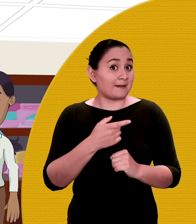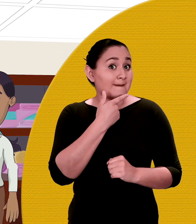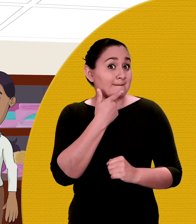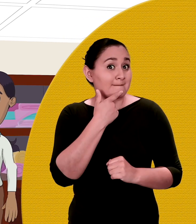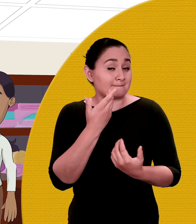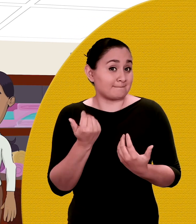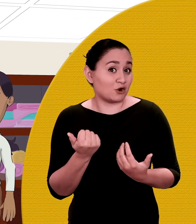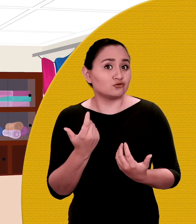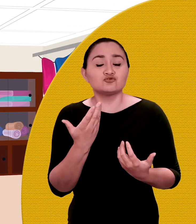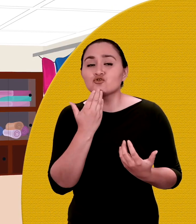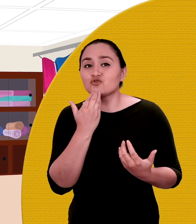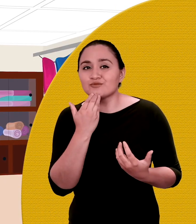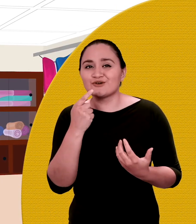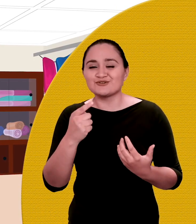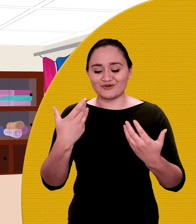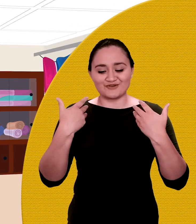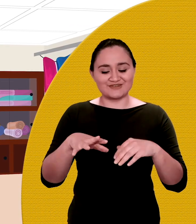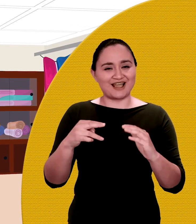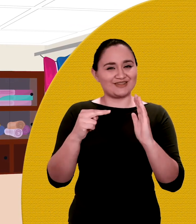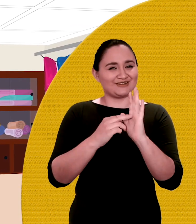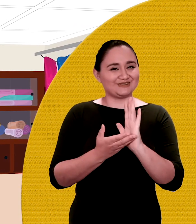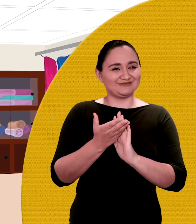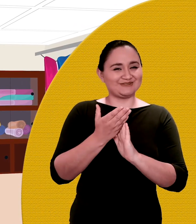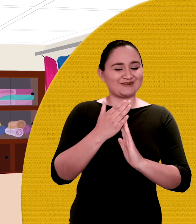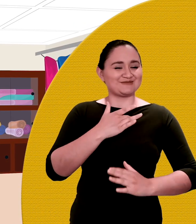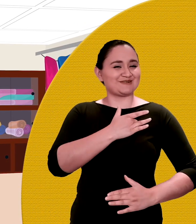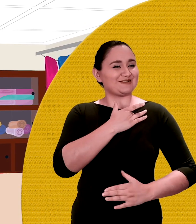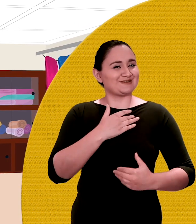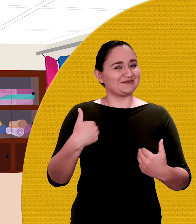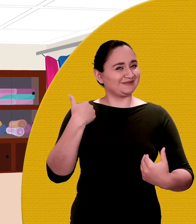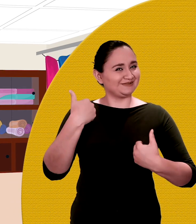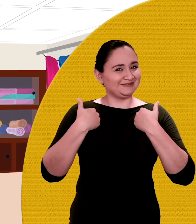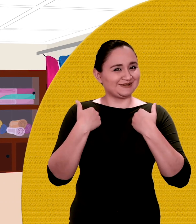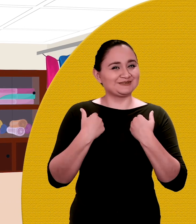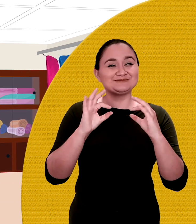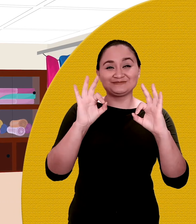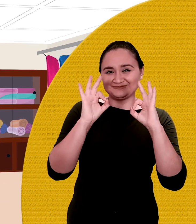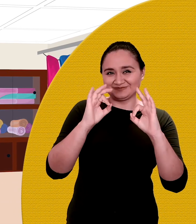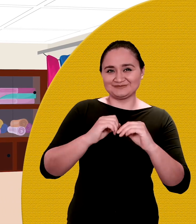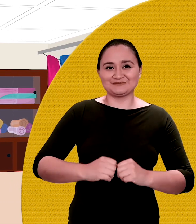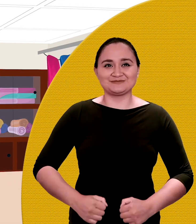lo mejor de todo ahora es que yo me siento genial. ¡Qué bueno!